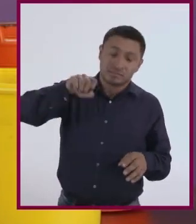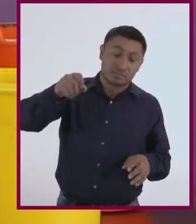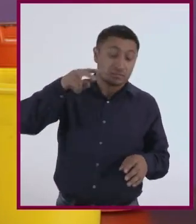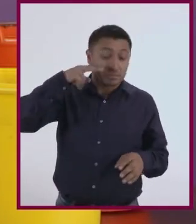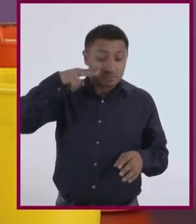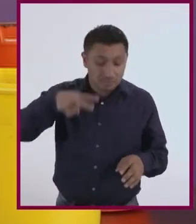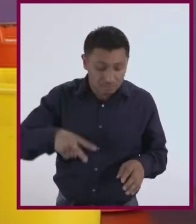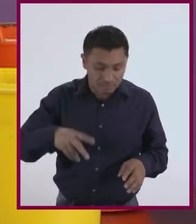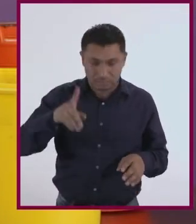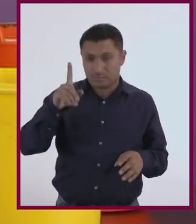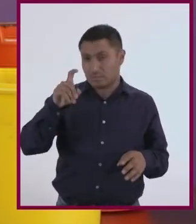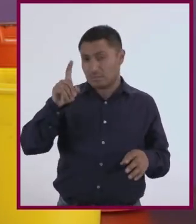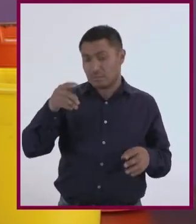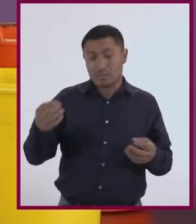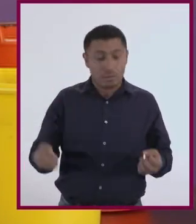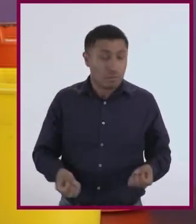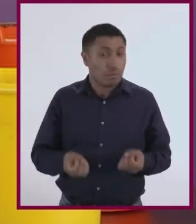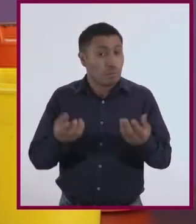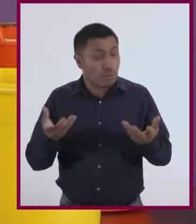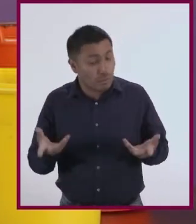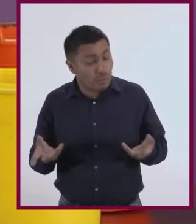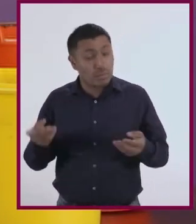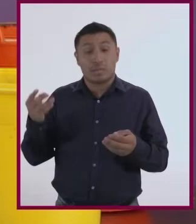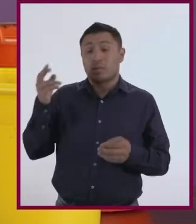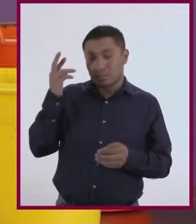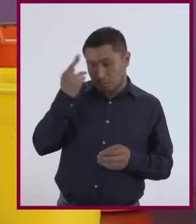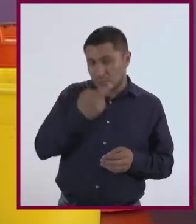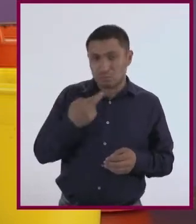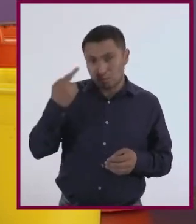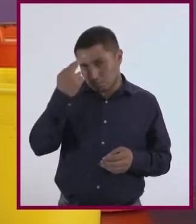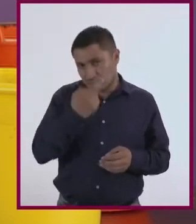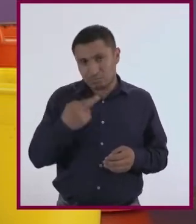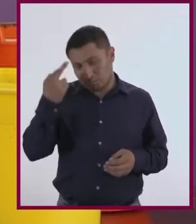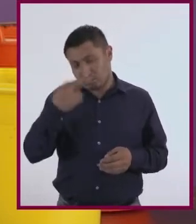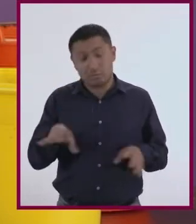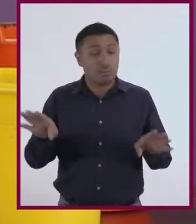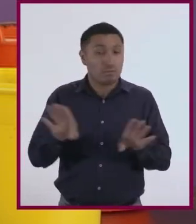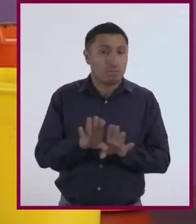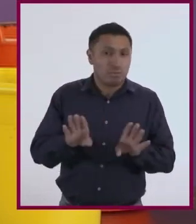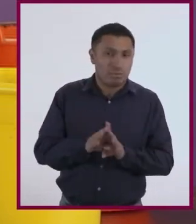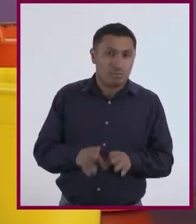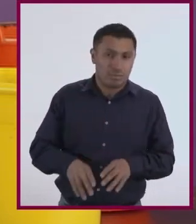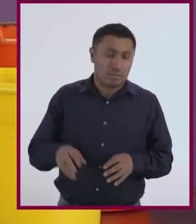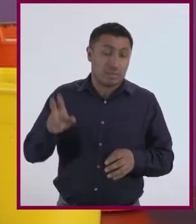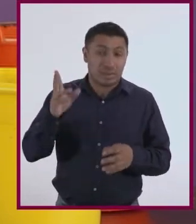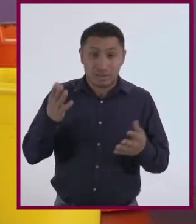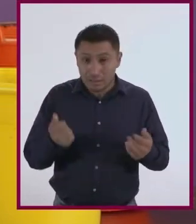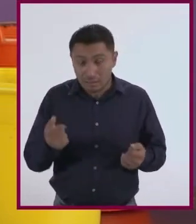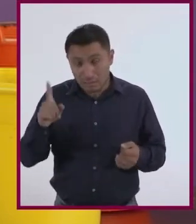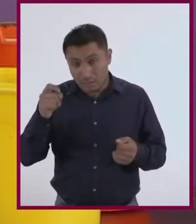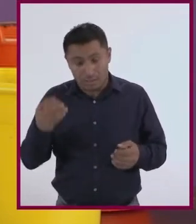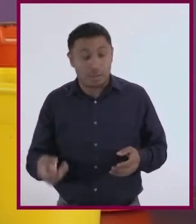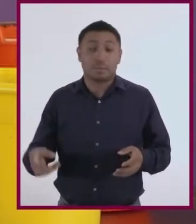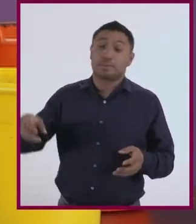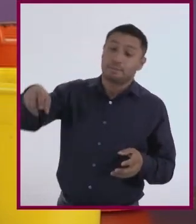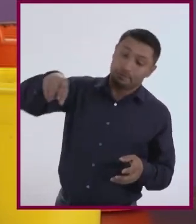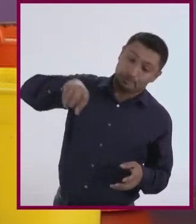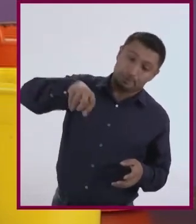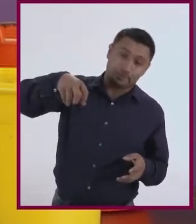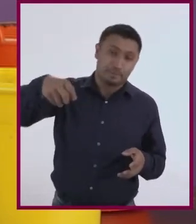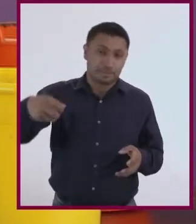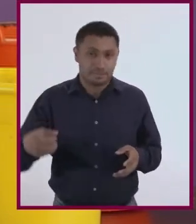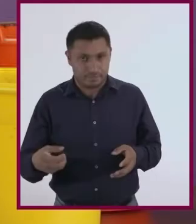viendo el nivel de humedad que tiene y estar revisando cómo está y si no, echarle un poquito más de agua.